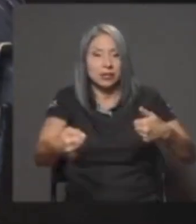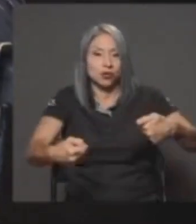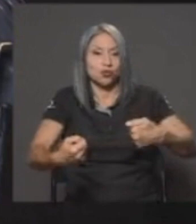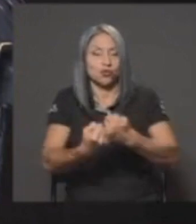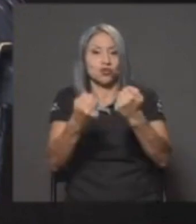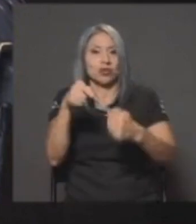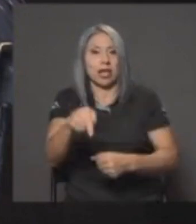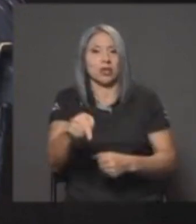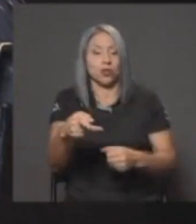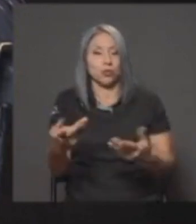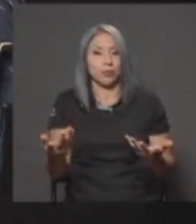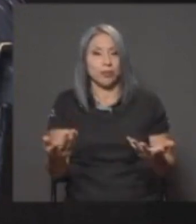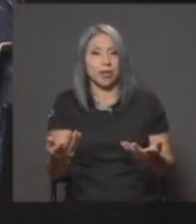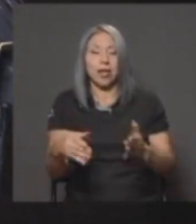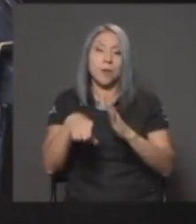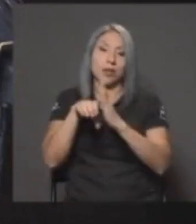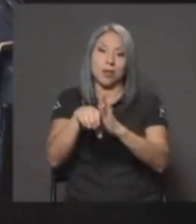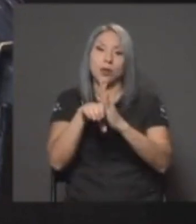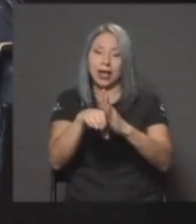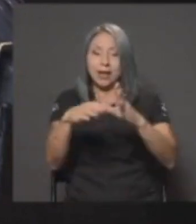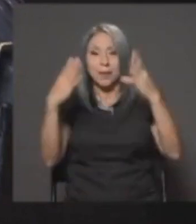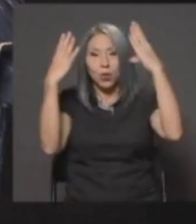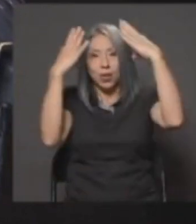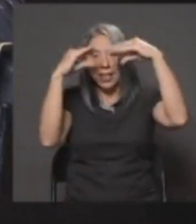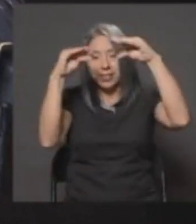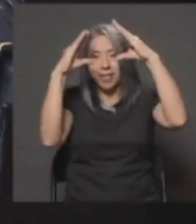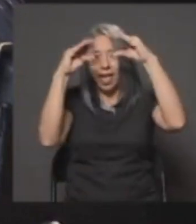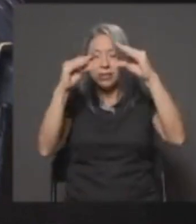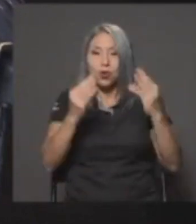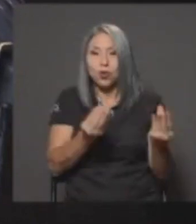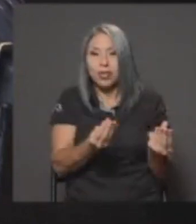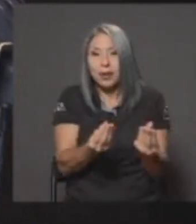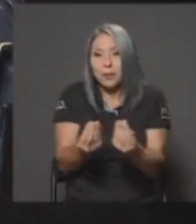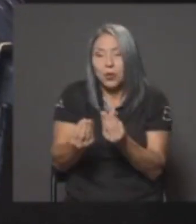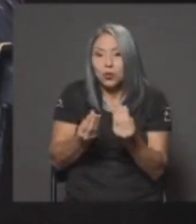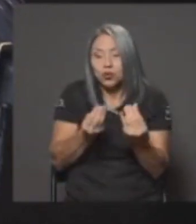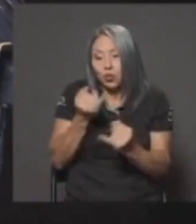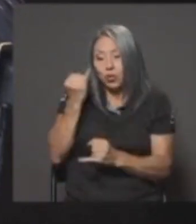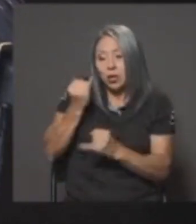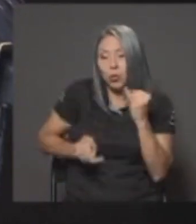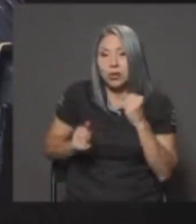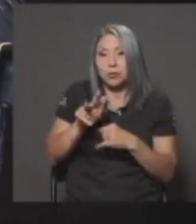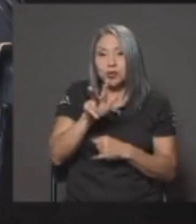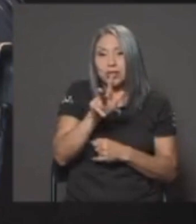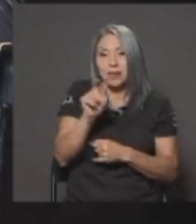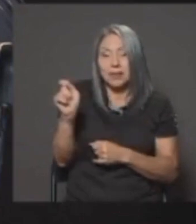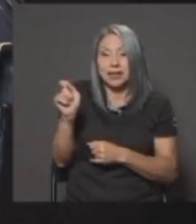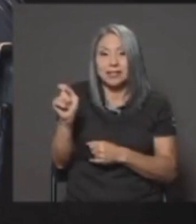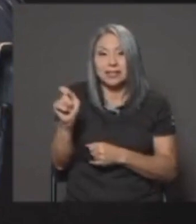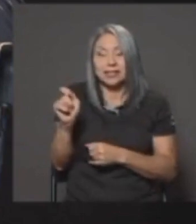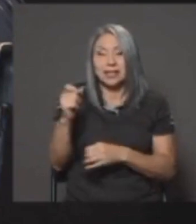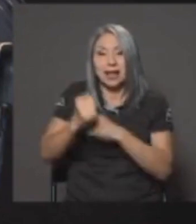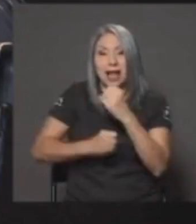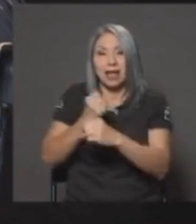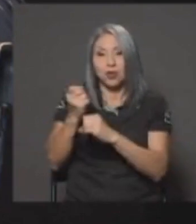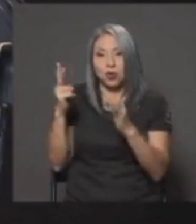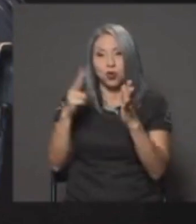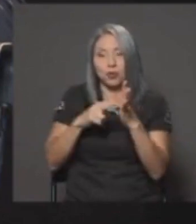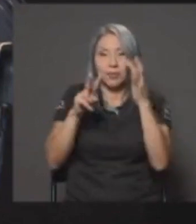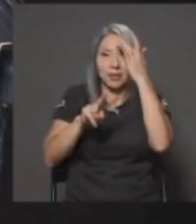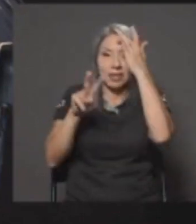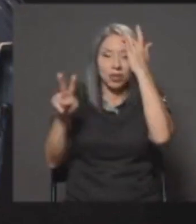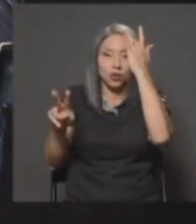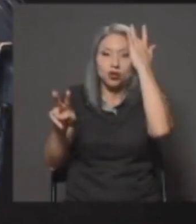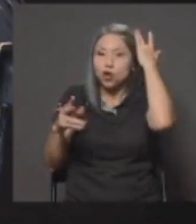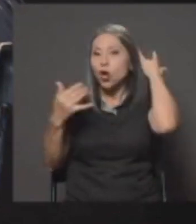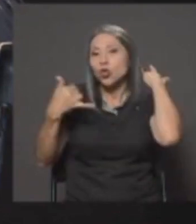por ejemplo, el dato de producción del último trimestre del 2022